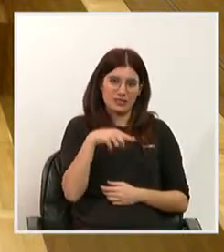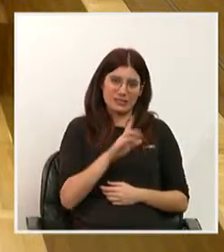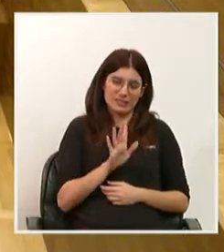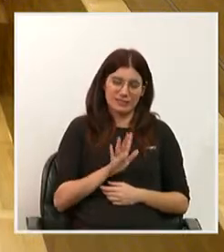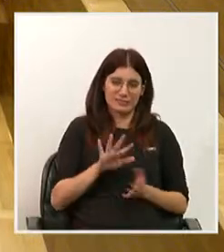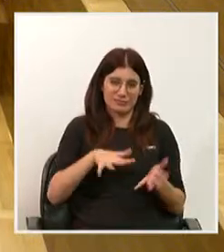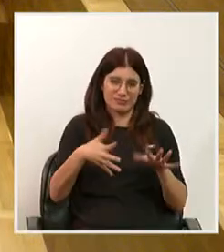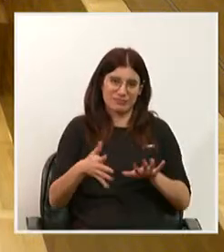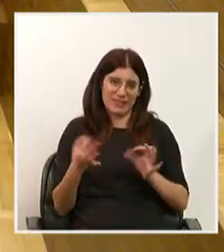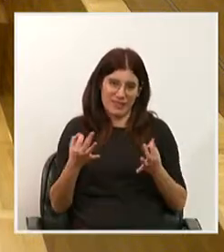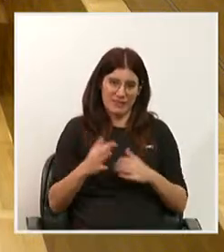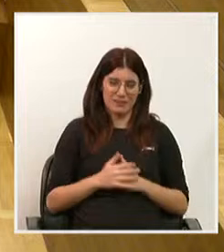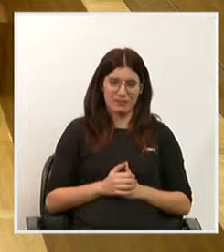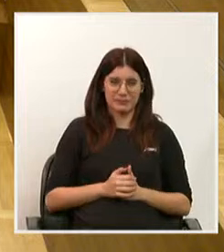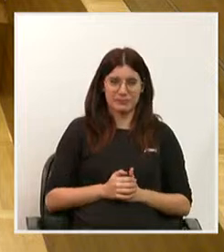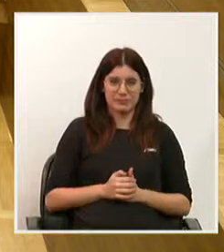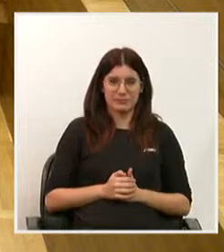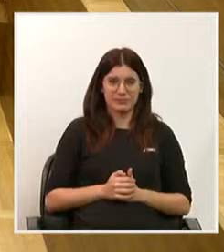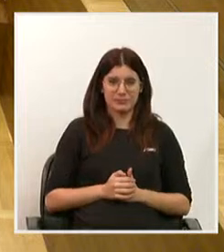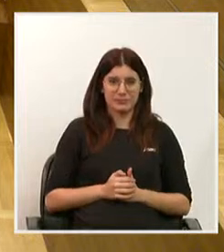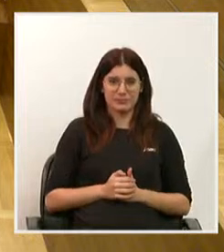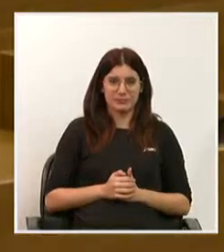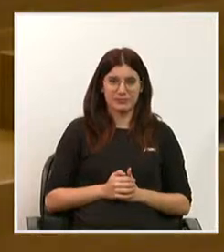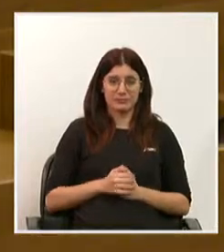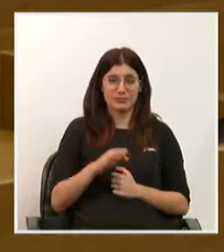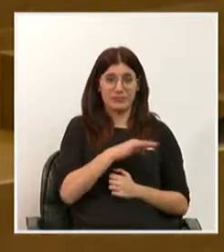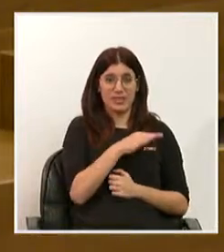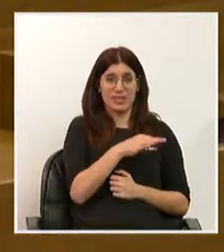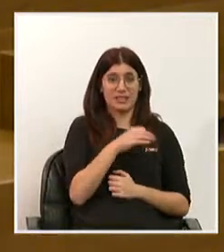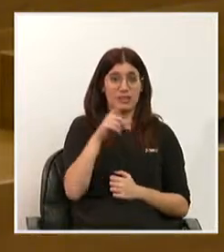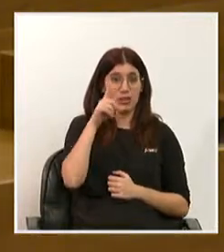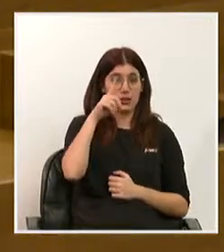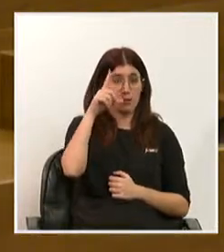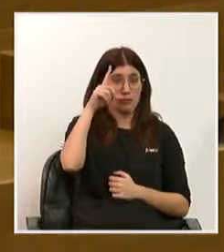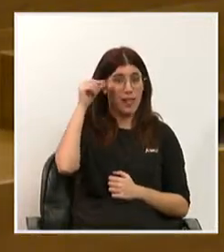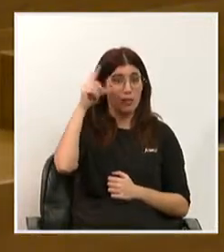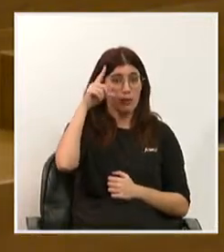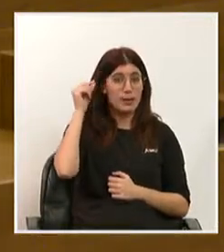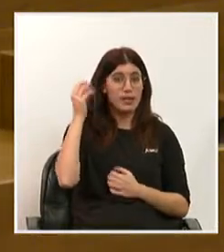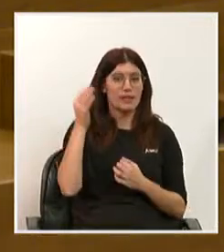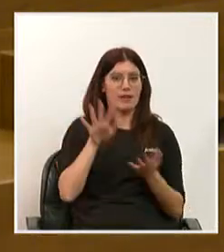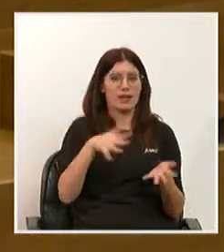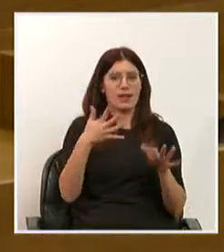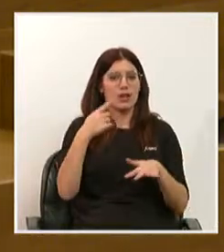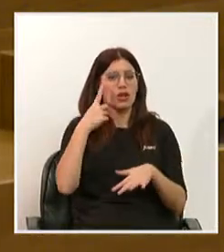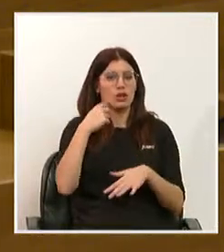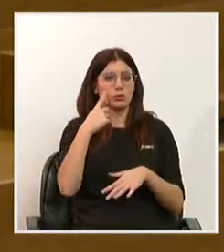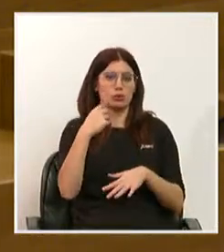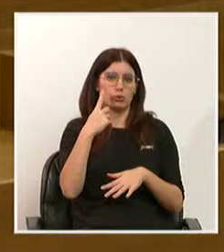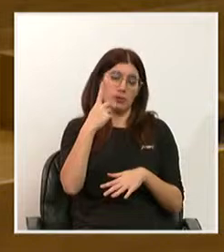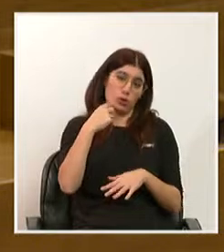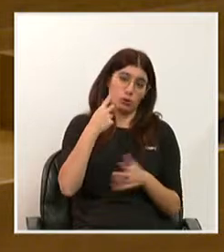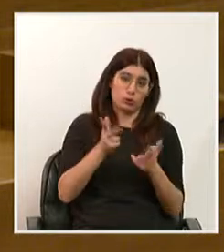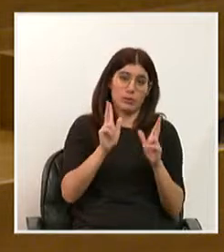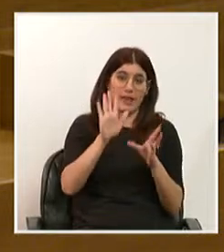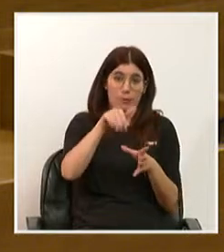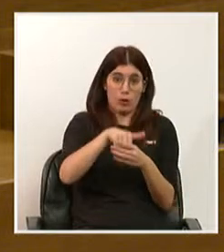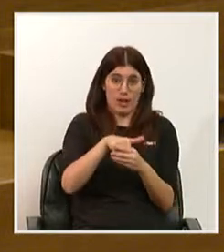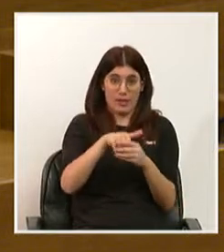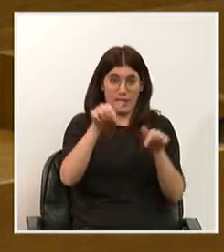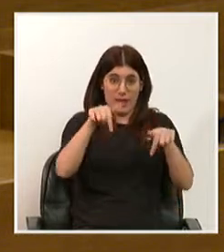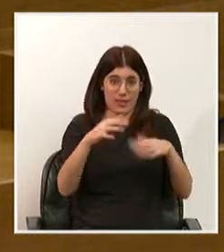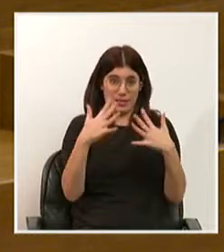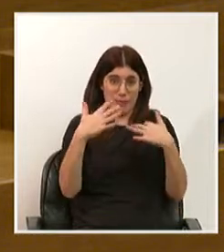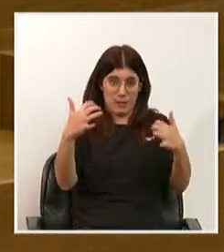habituarse tiene el señor baldoví tiene que habituarse a los hábitos democráticos de este